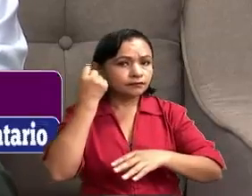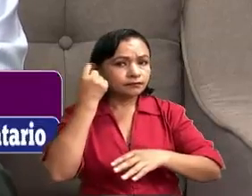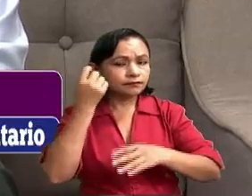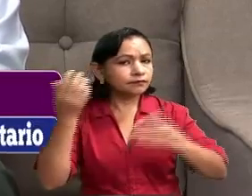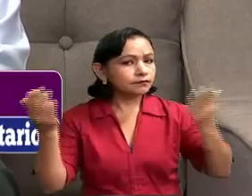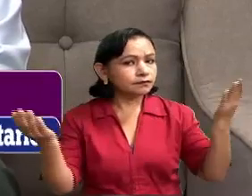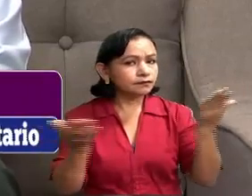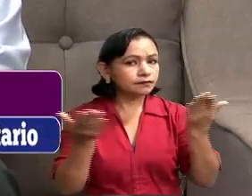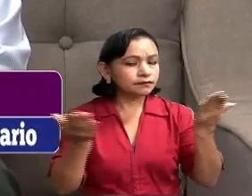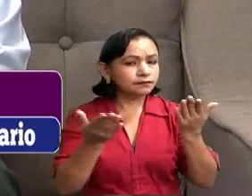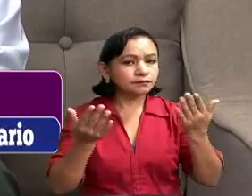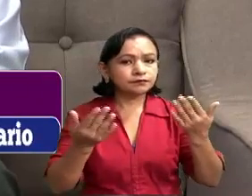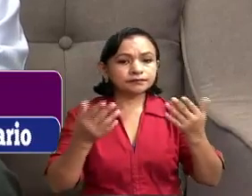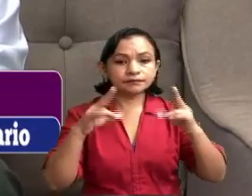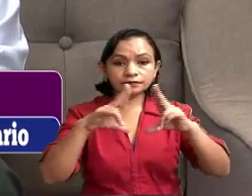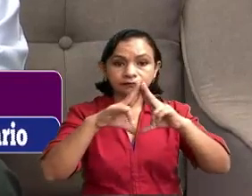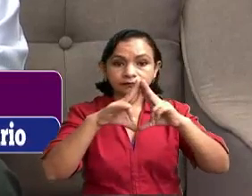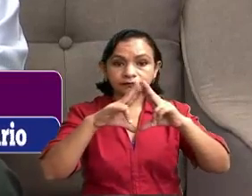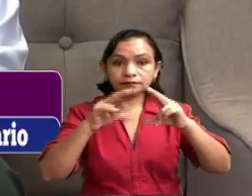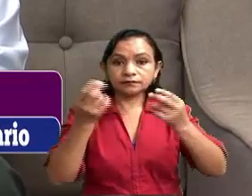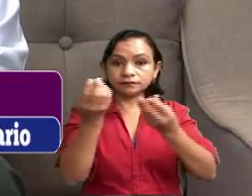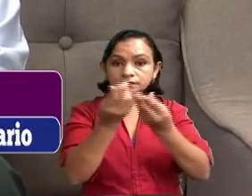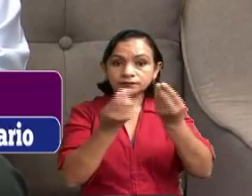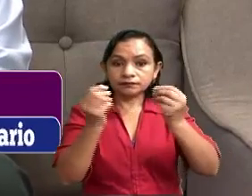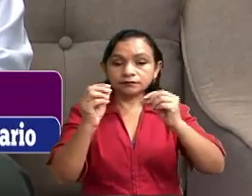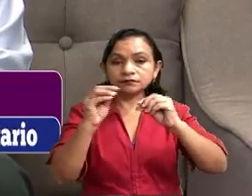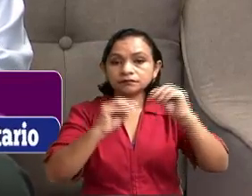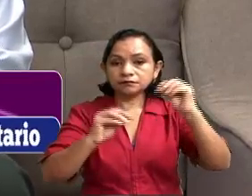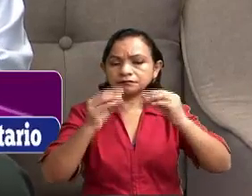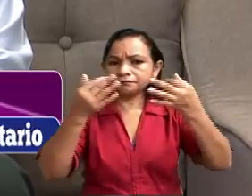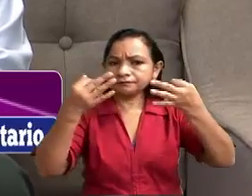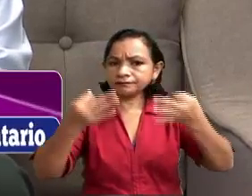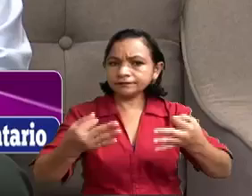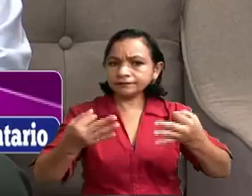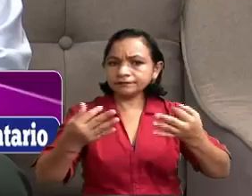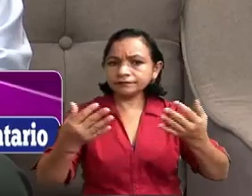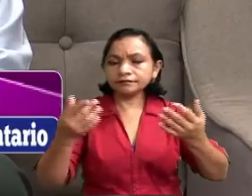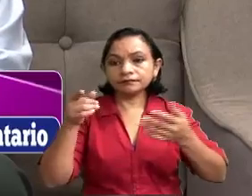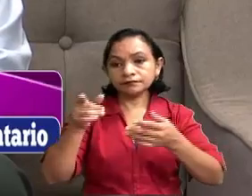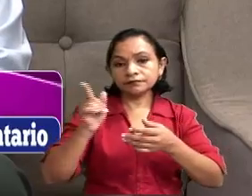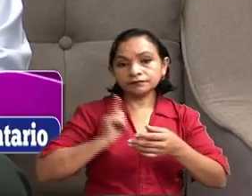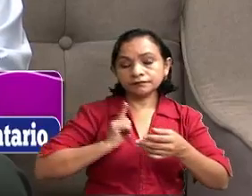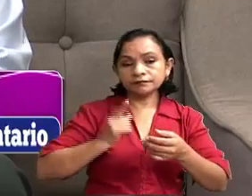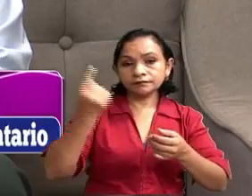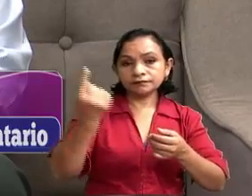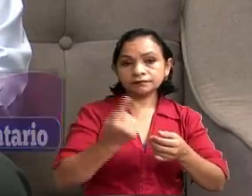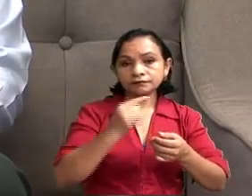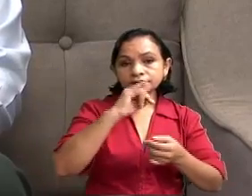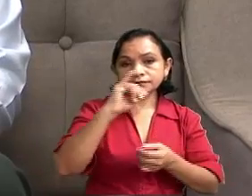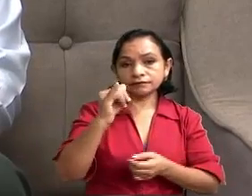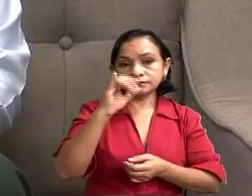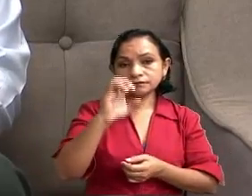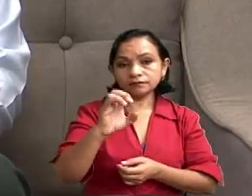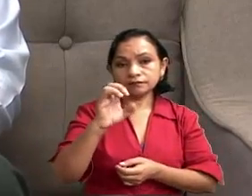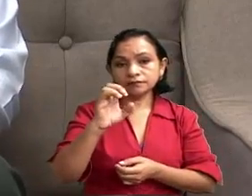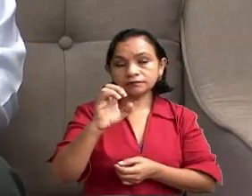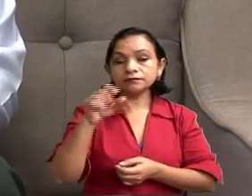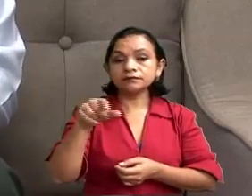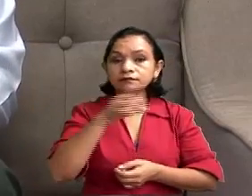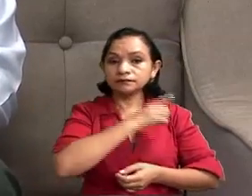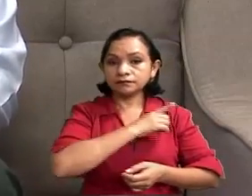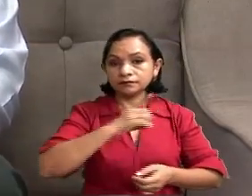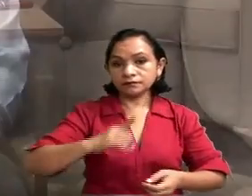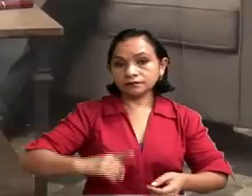qué la estabilidad y la consolidación de la economía nicaragüense. Pues para ello contamos con la presencia del compañero José Figueroa, quien